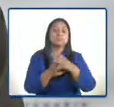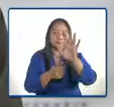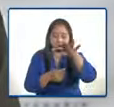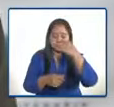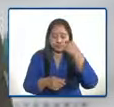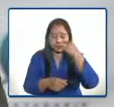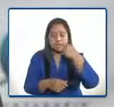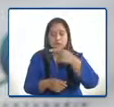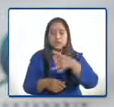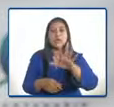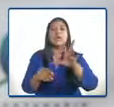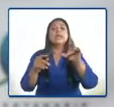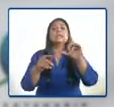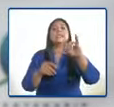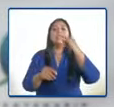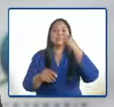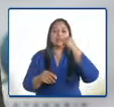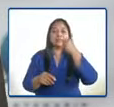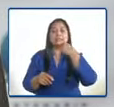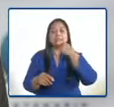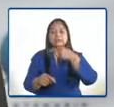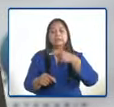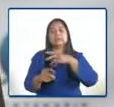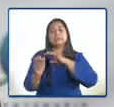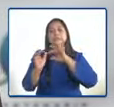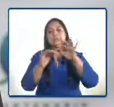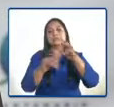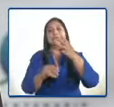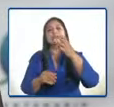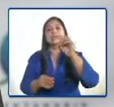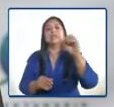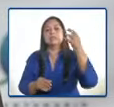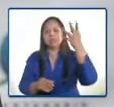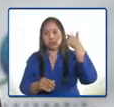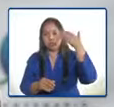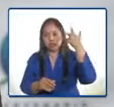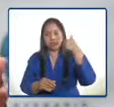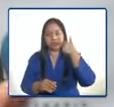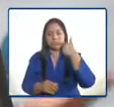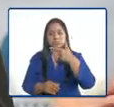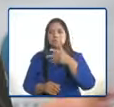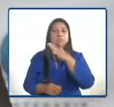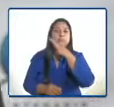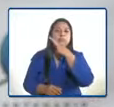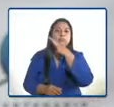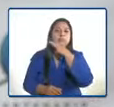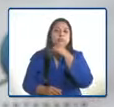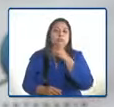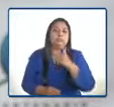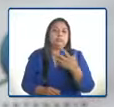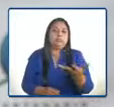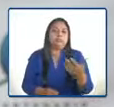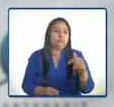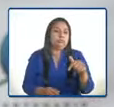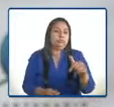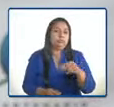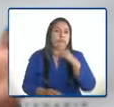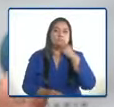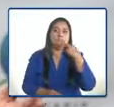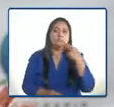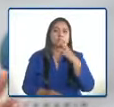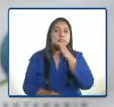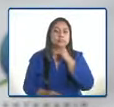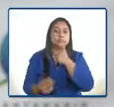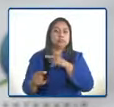El tema de las citas, nosotros lo tenemos porque estamos dando en el aforo 300 citas por día. No podemos, estamos en un foco rojo, los